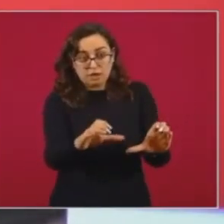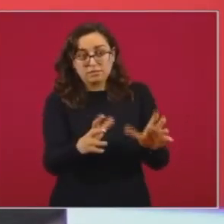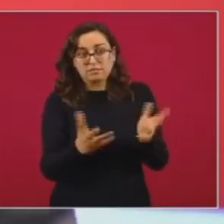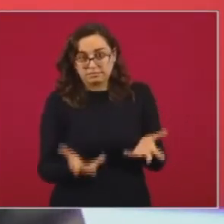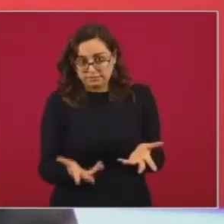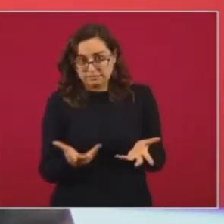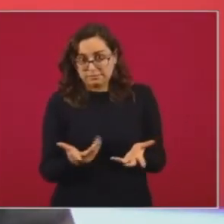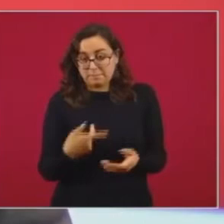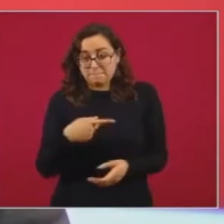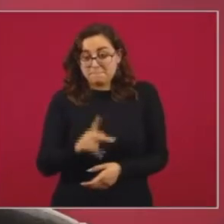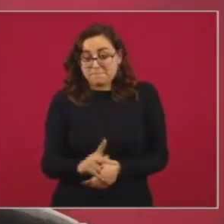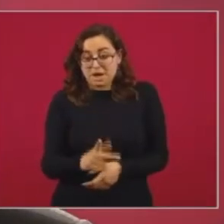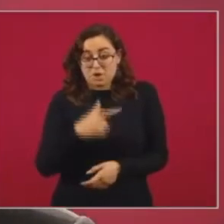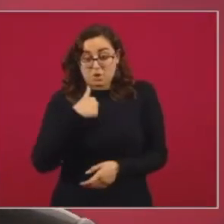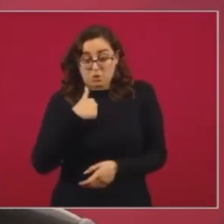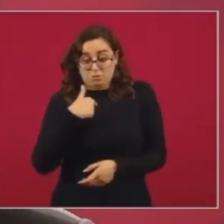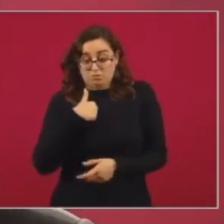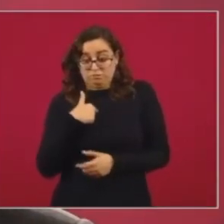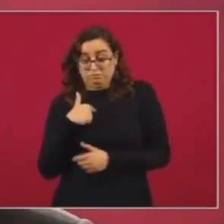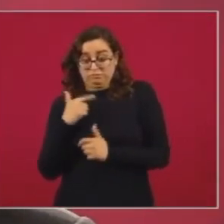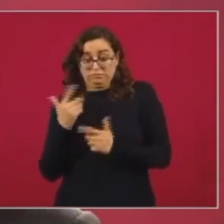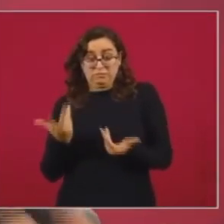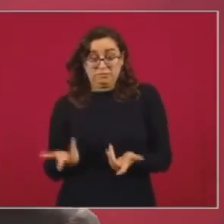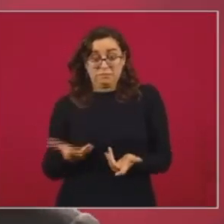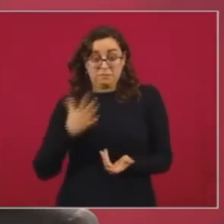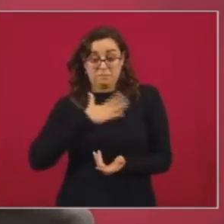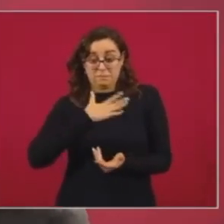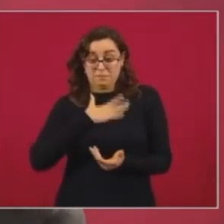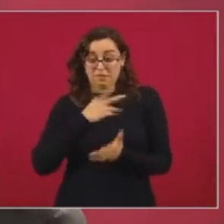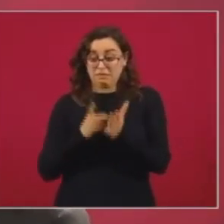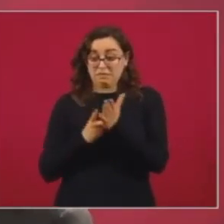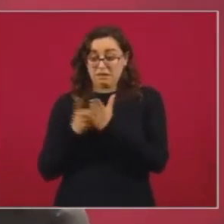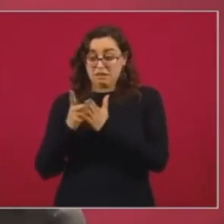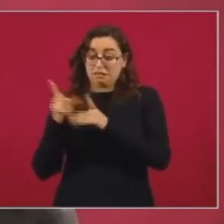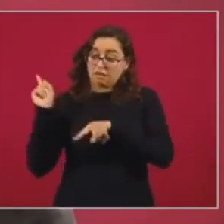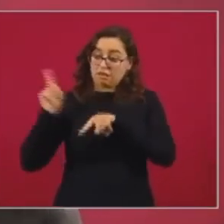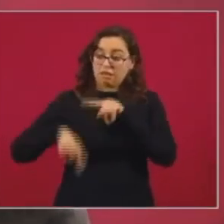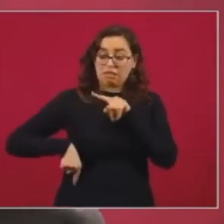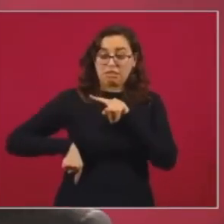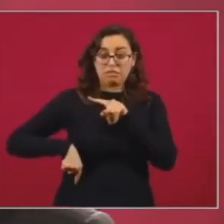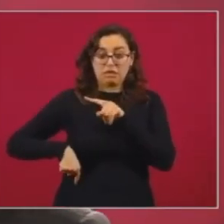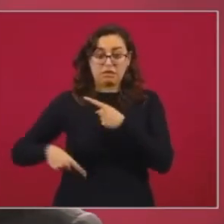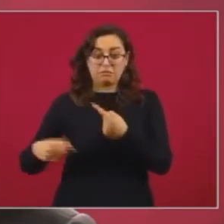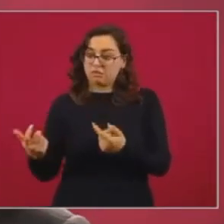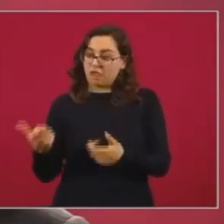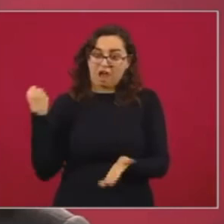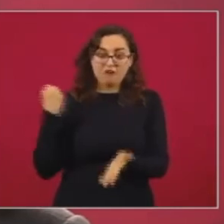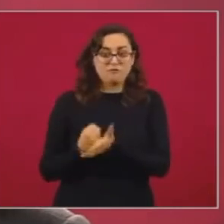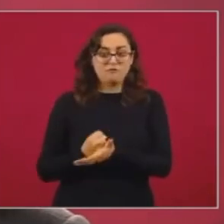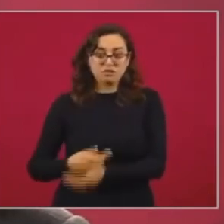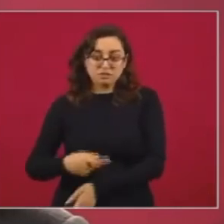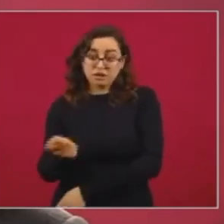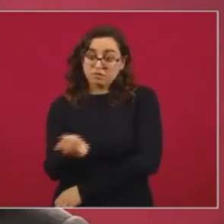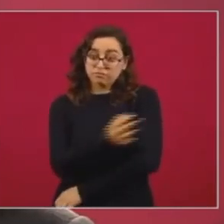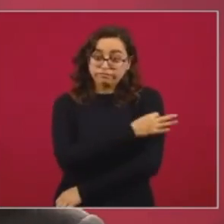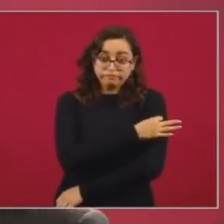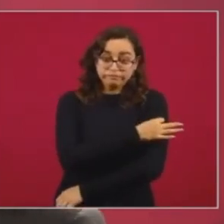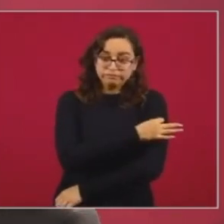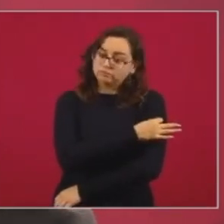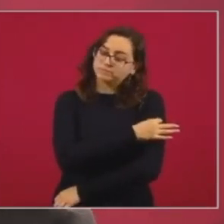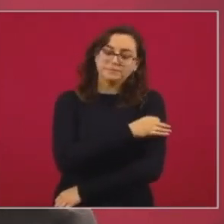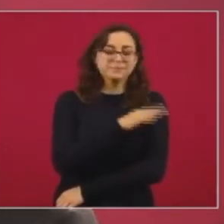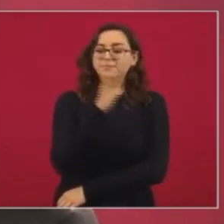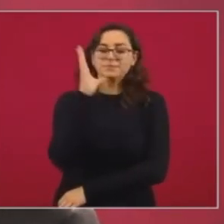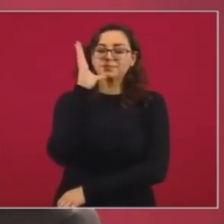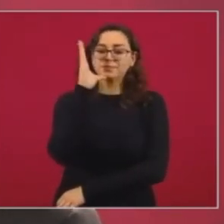imponer sobre las libertades individuales el uso de un instrumento, como puede ser una vacuna, para proteger